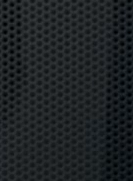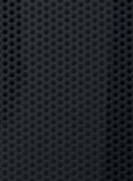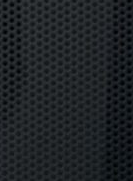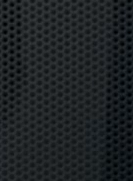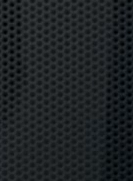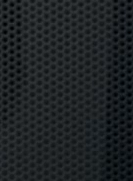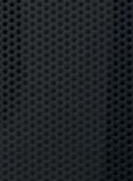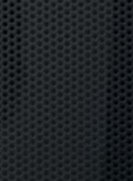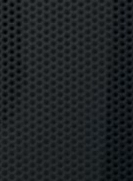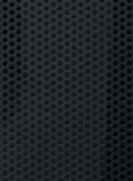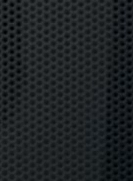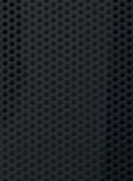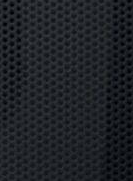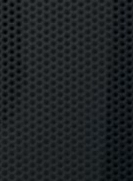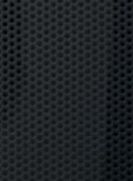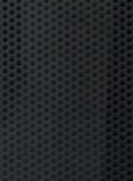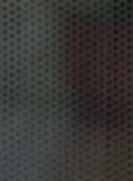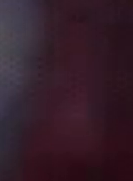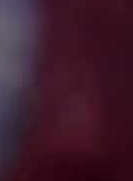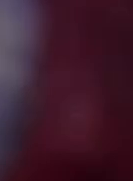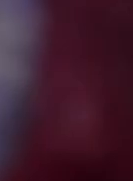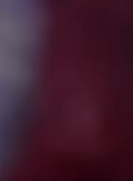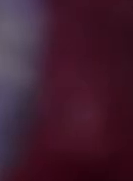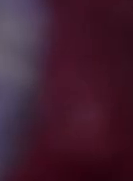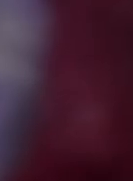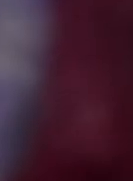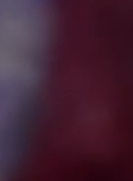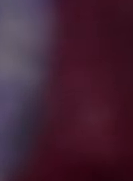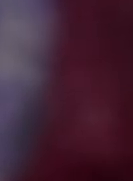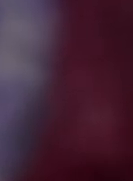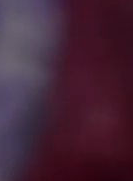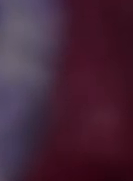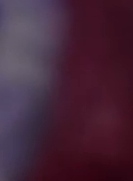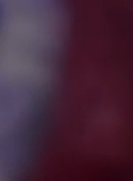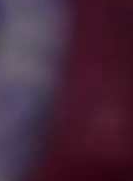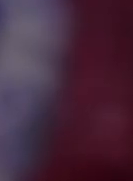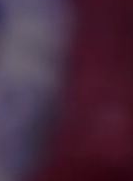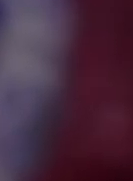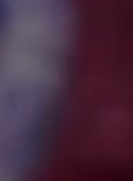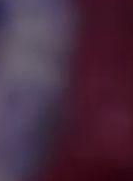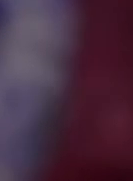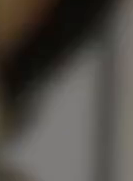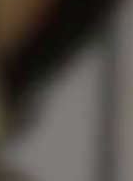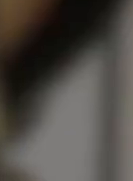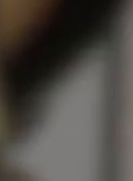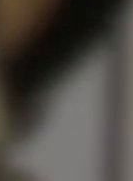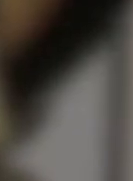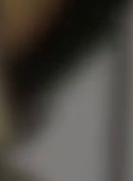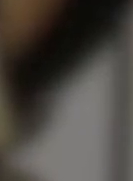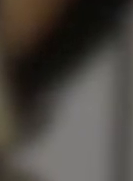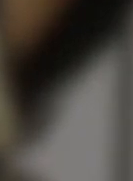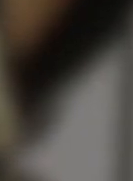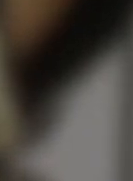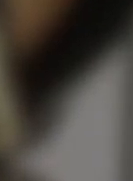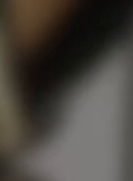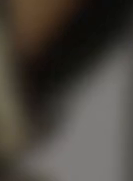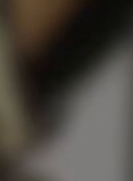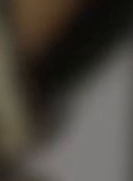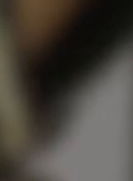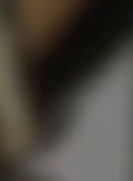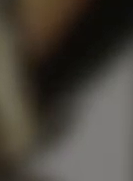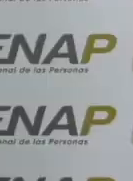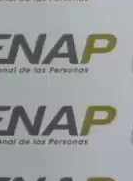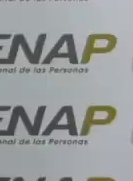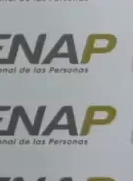permanecen en oficinas del RENAP. Migró a Estados Unidos escapando de la violencia. Hoy regresa y